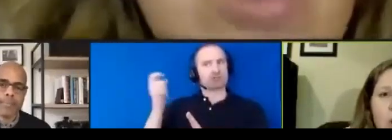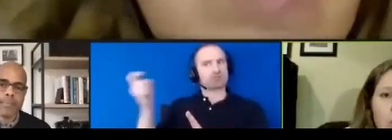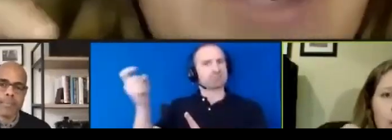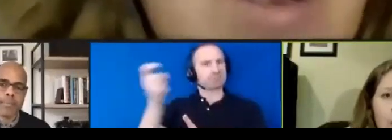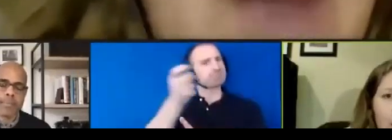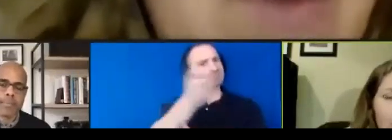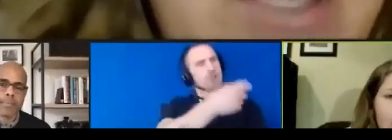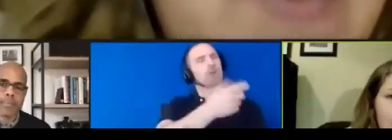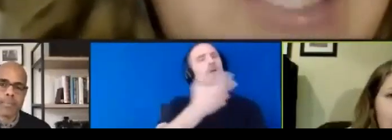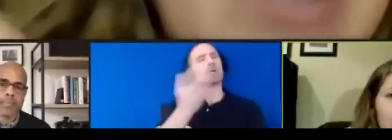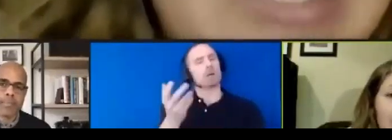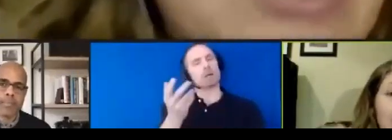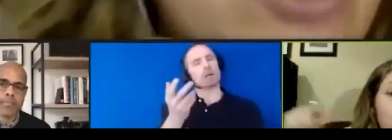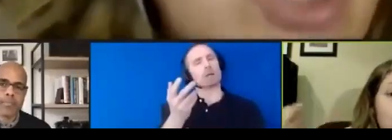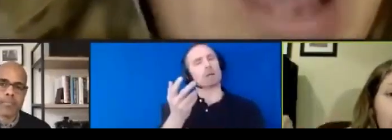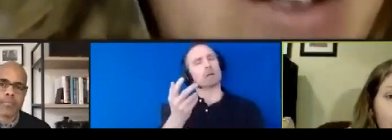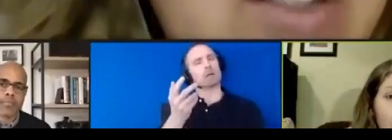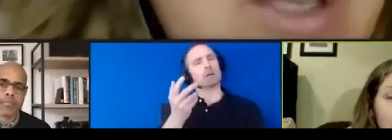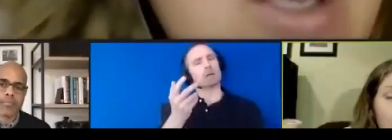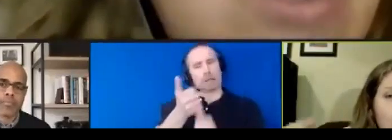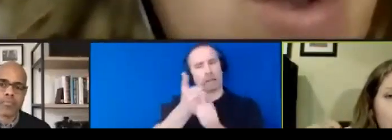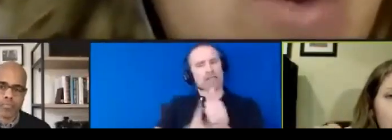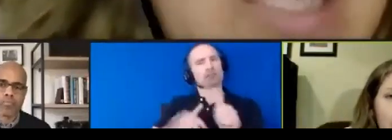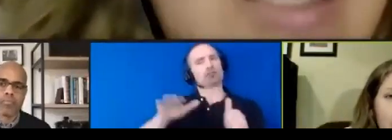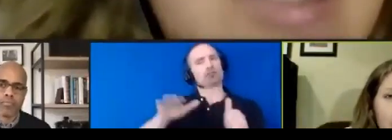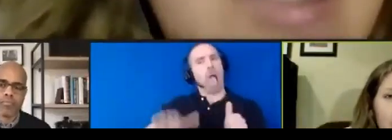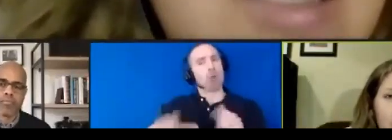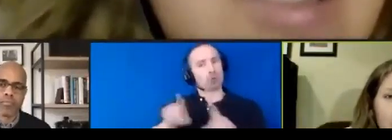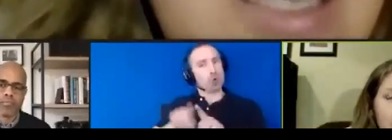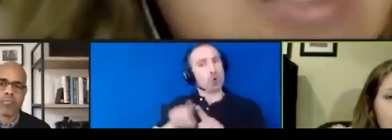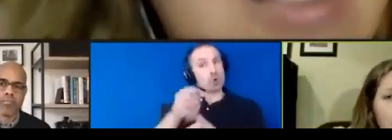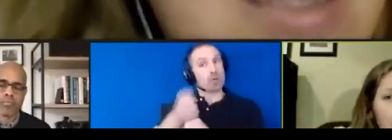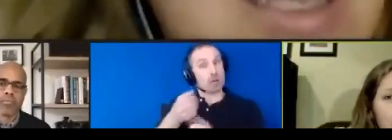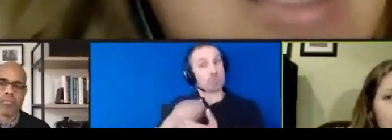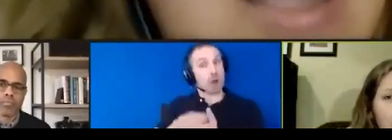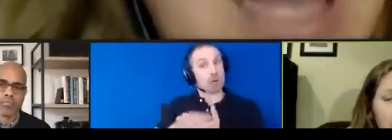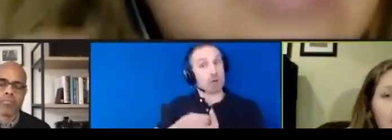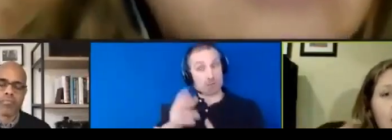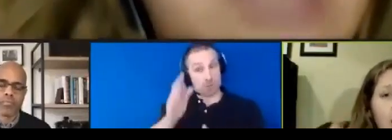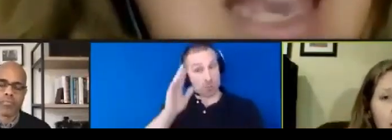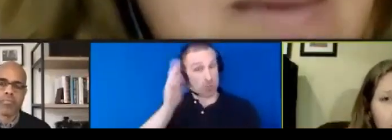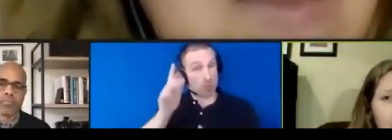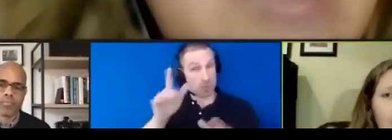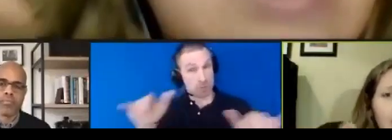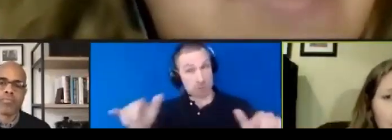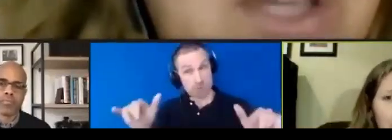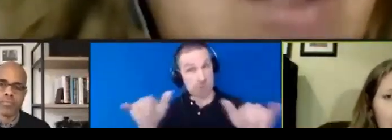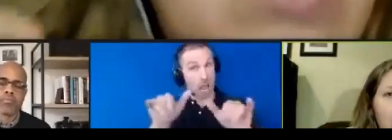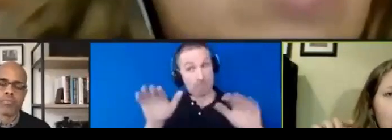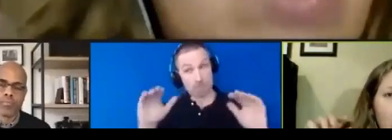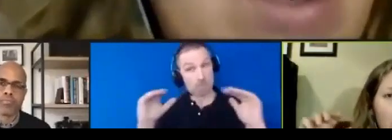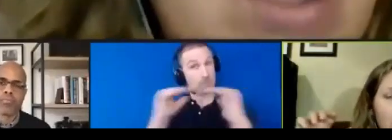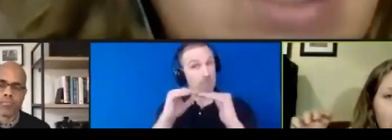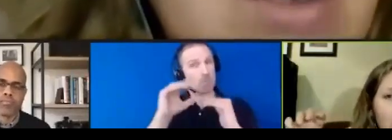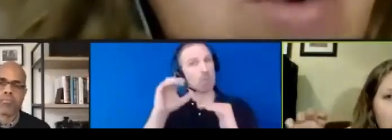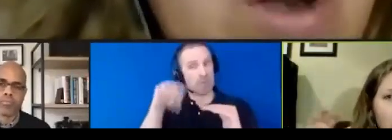1400 dólares así que a llamar en el pasado en el estímulos anteriores que